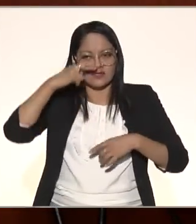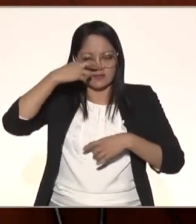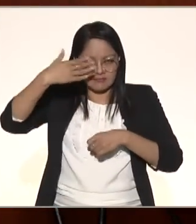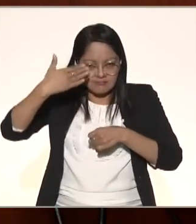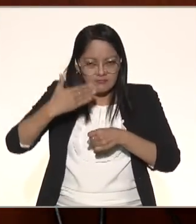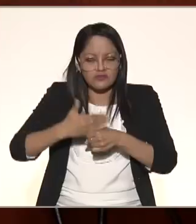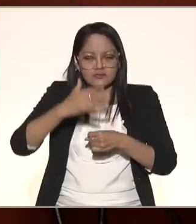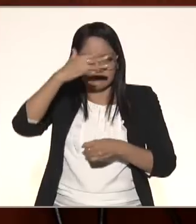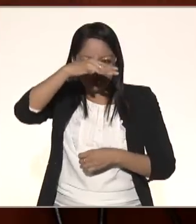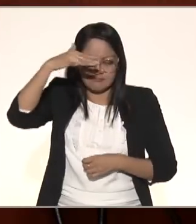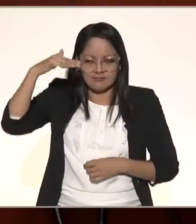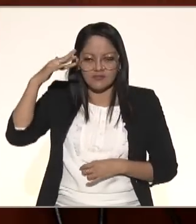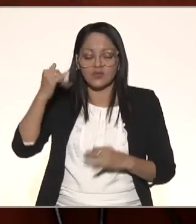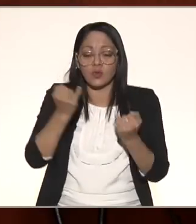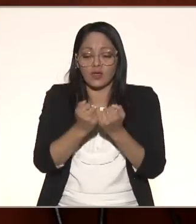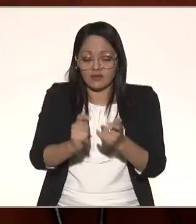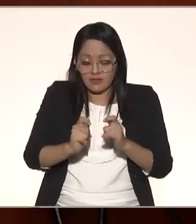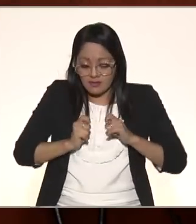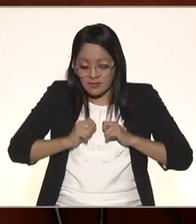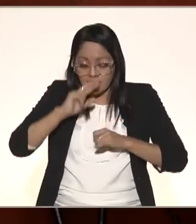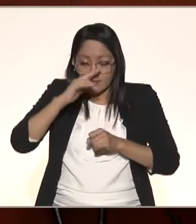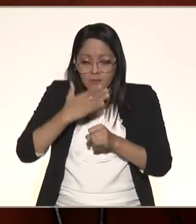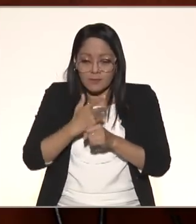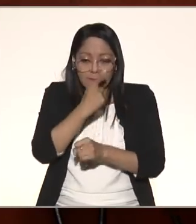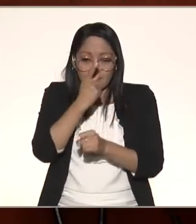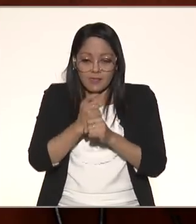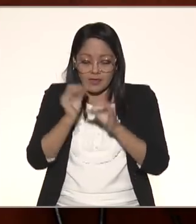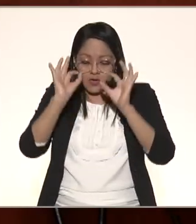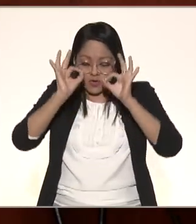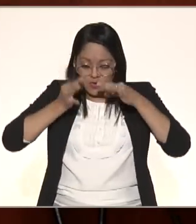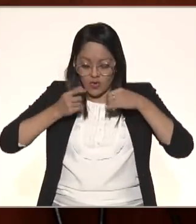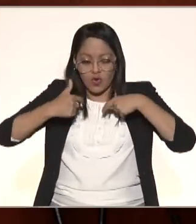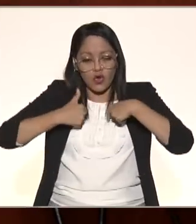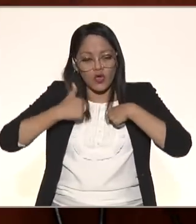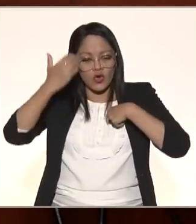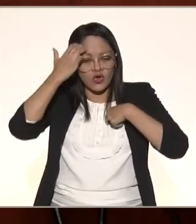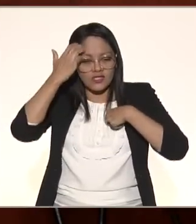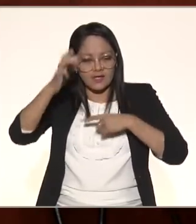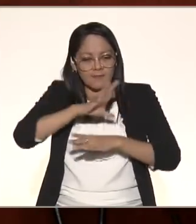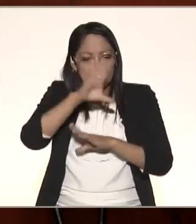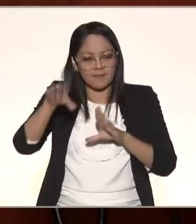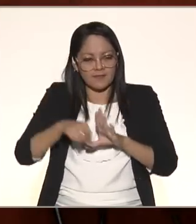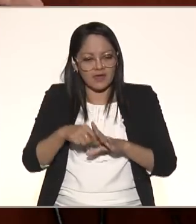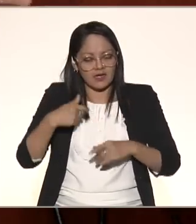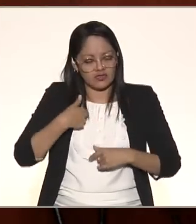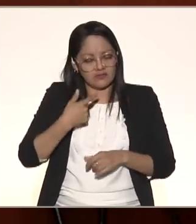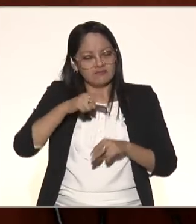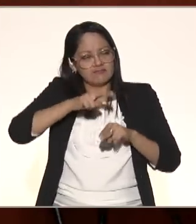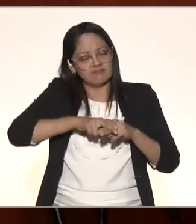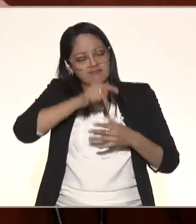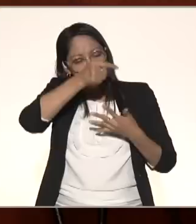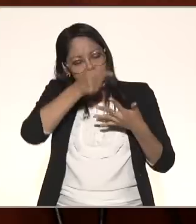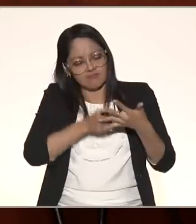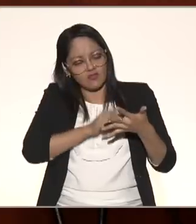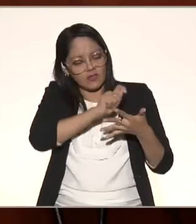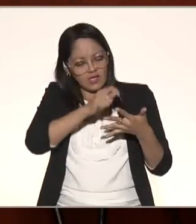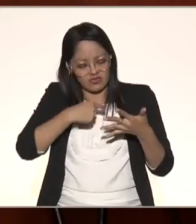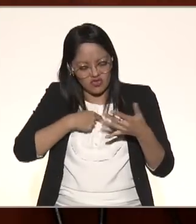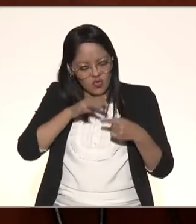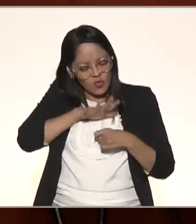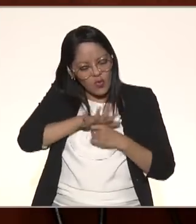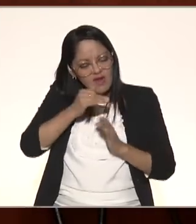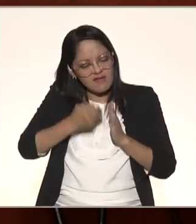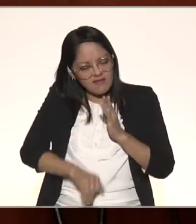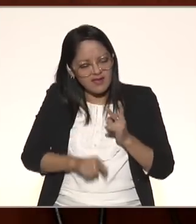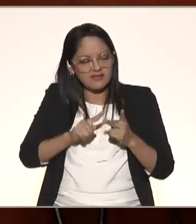nuestra responsabilidad es autocuidarnos conocernos profundamente sentarnos a hacer esta lista para averiguar qué necesitamos qué